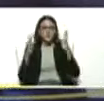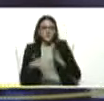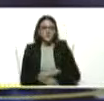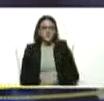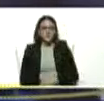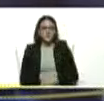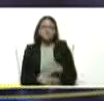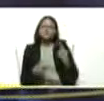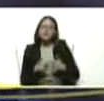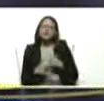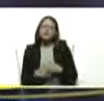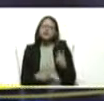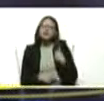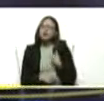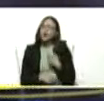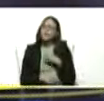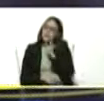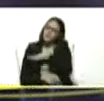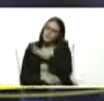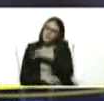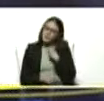Y entonces yo vengo diciendo,